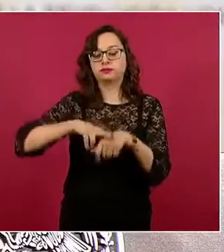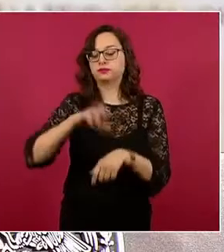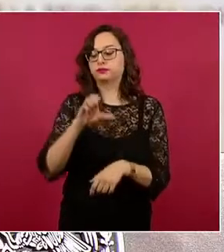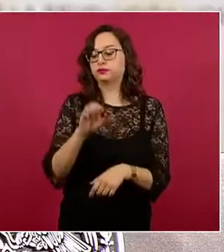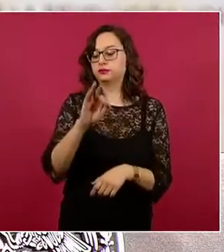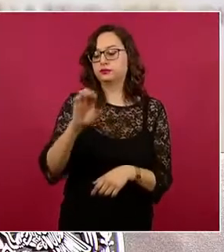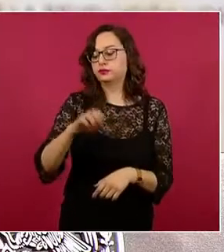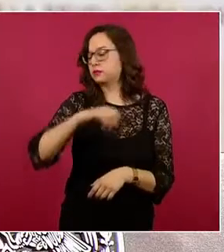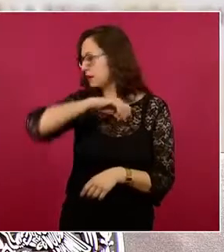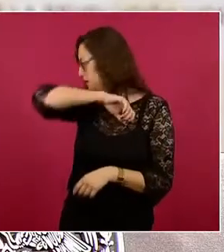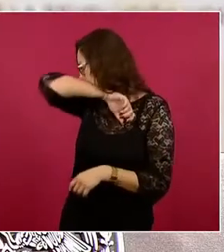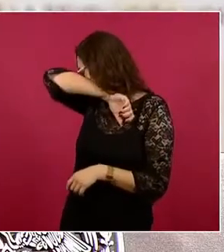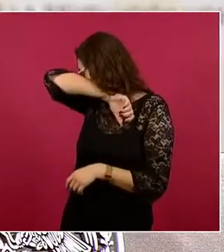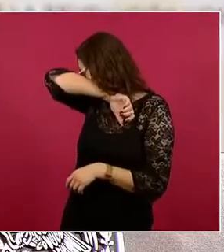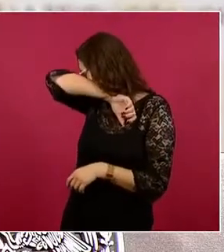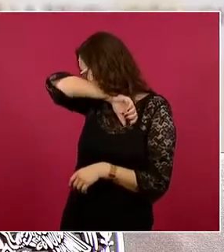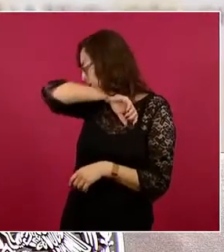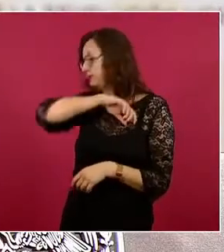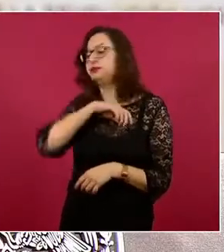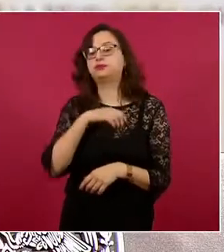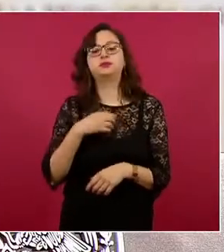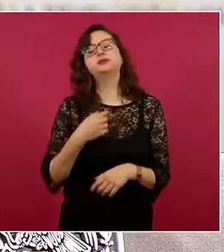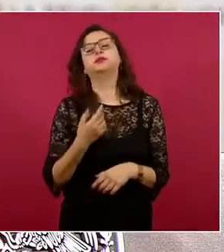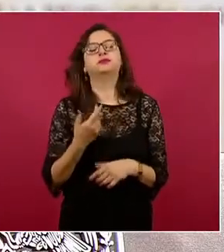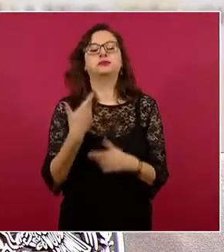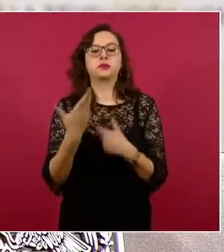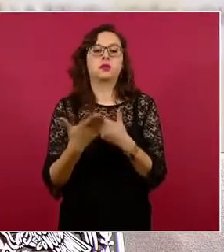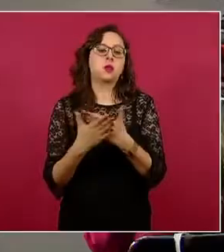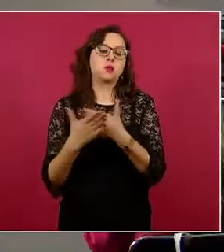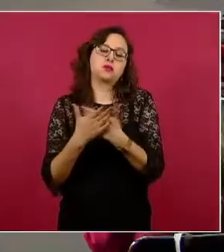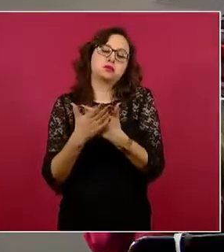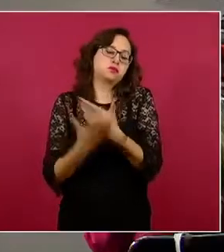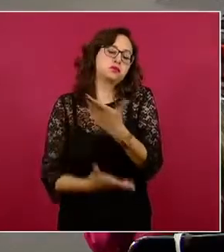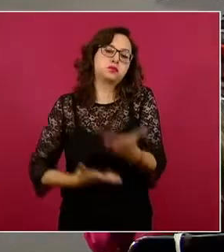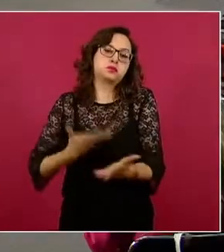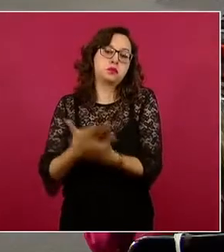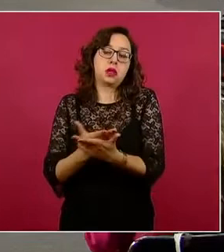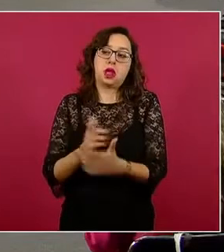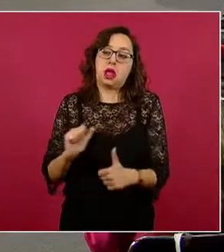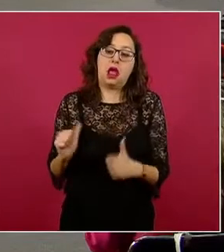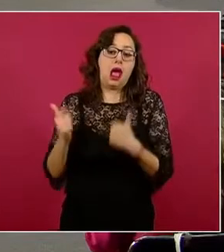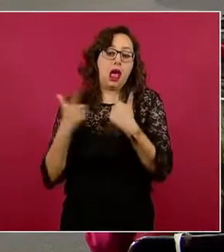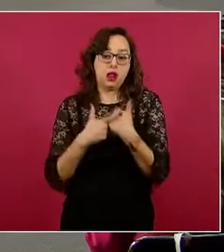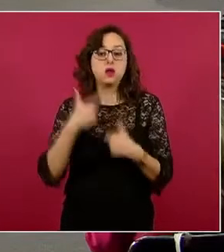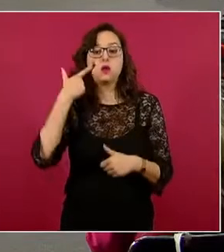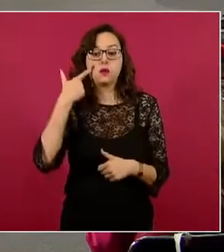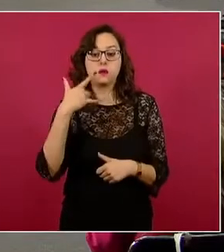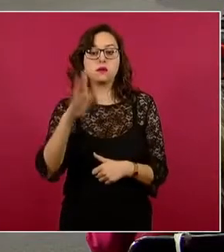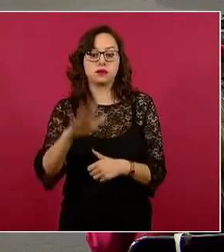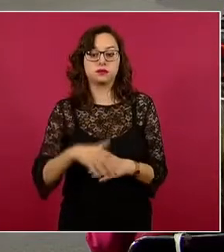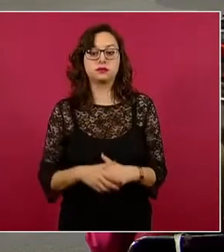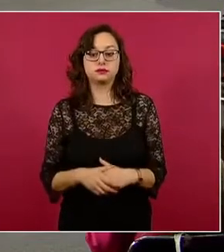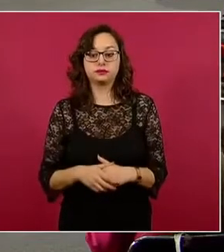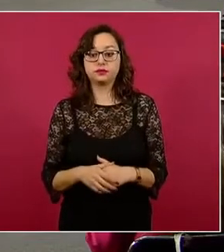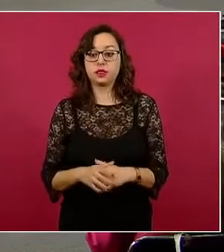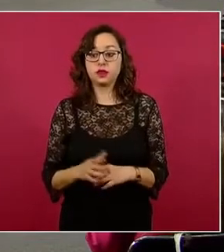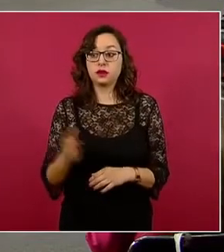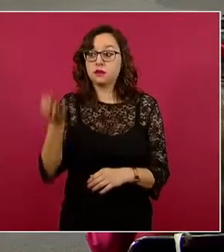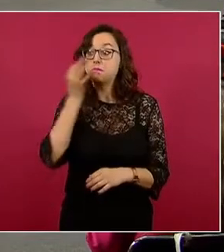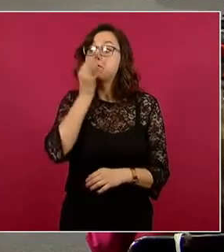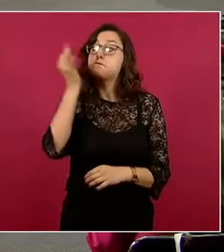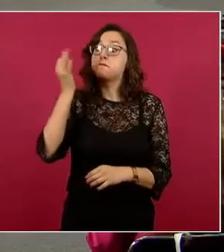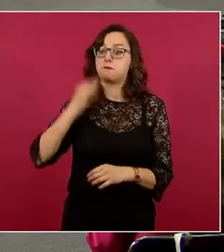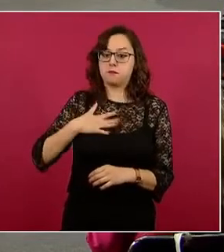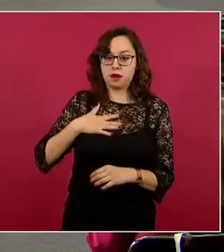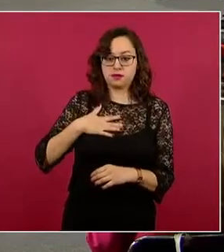Electricidad, y nos van a presentar una propuesta. Y cuando tengamos esa propuesta,